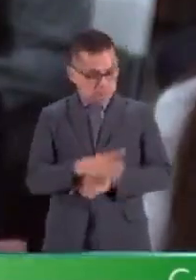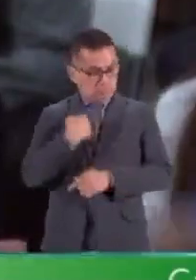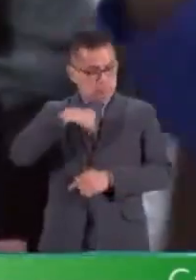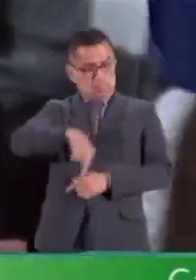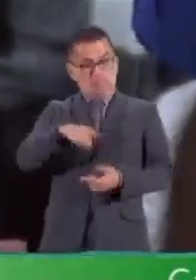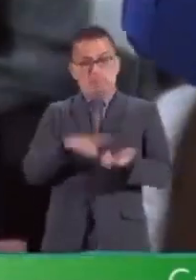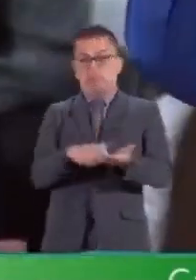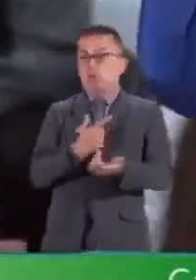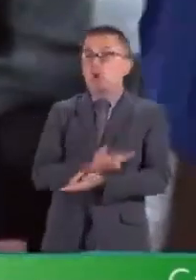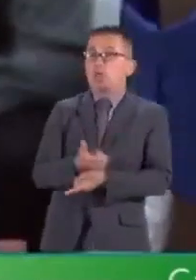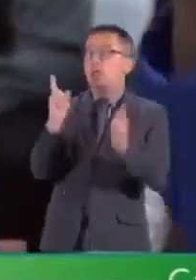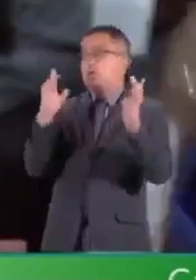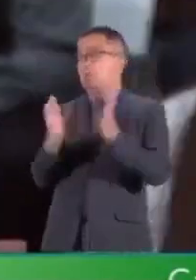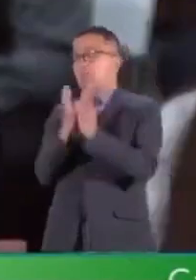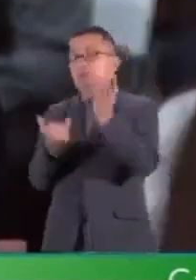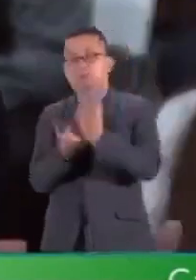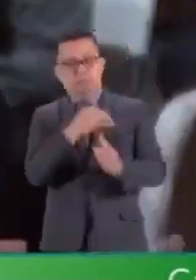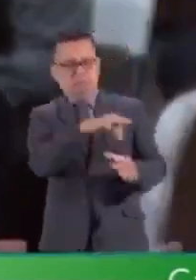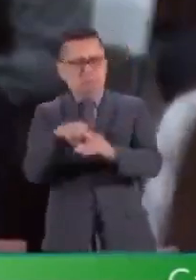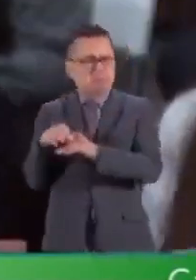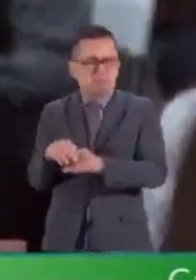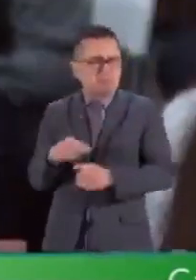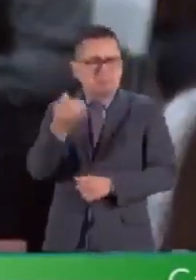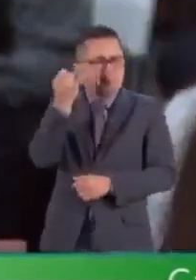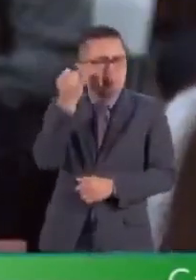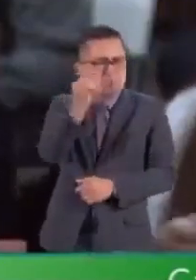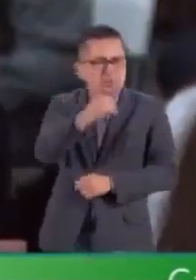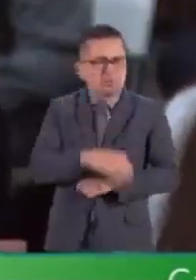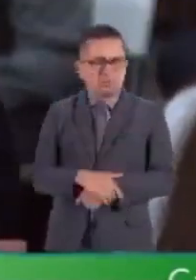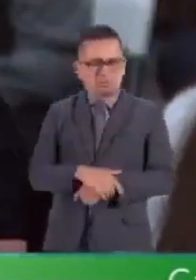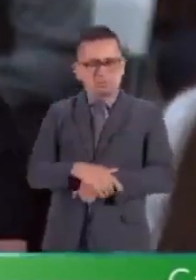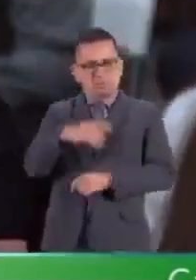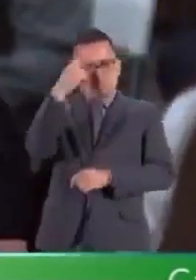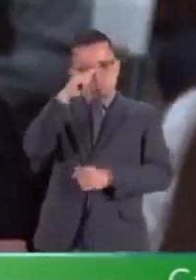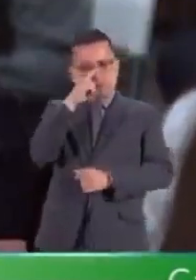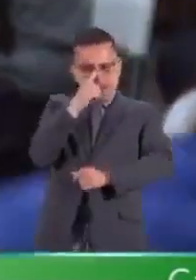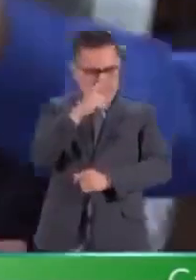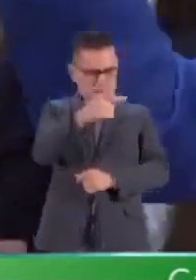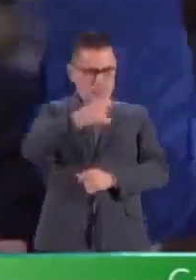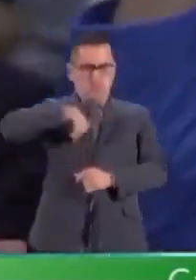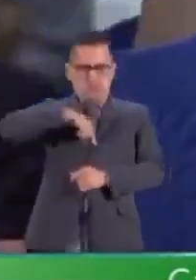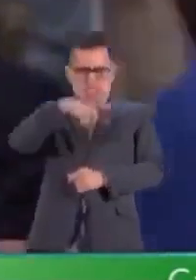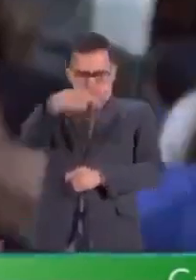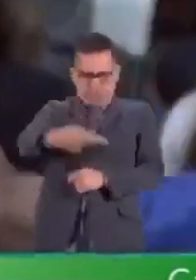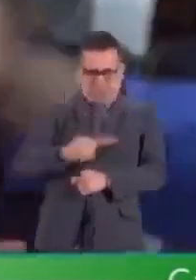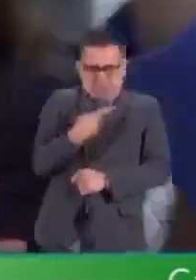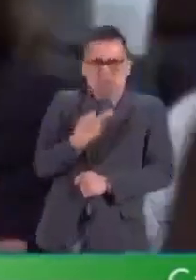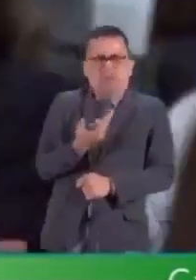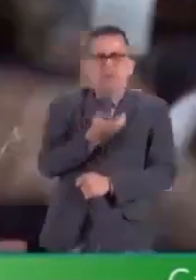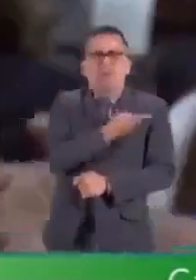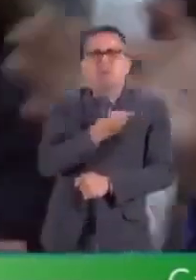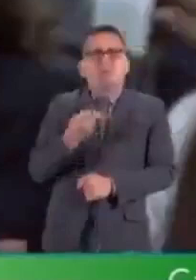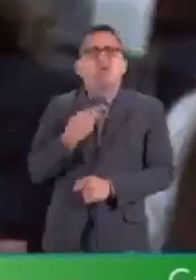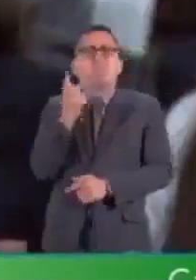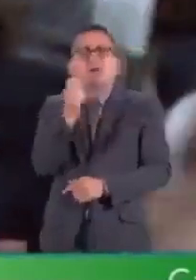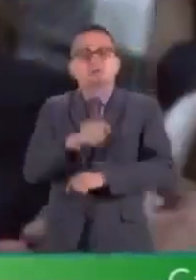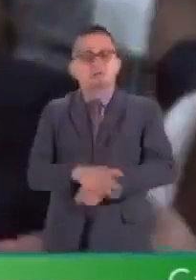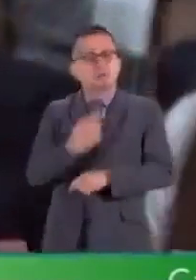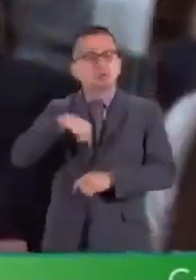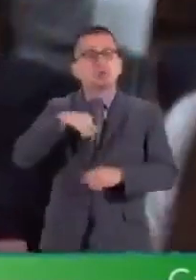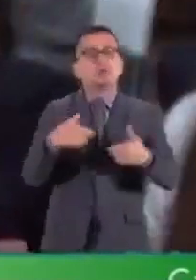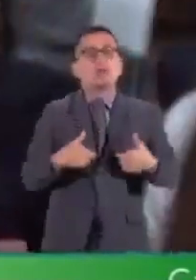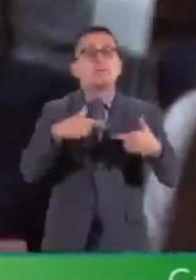democrático cuando para accesar nos tienen que preguntarnos solo identidad. Representamos al pueblo